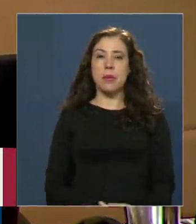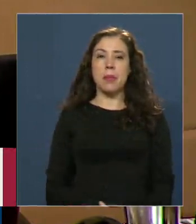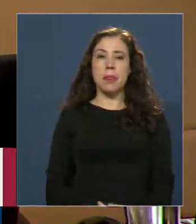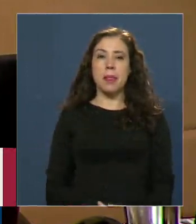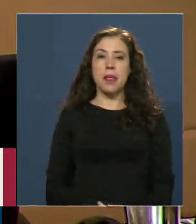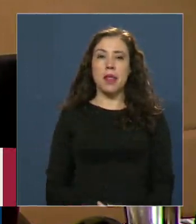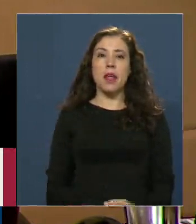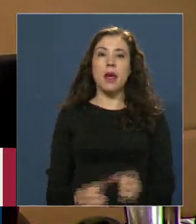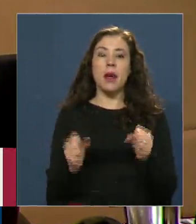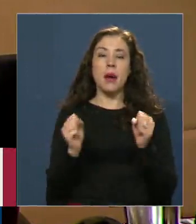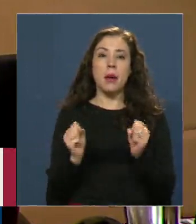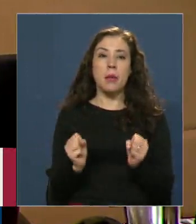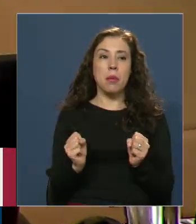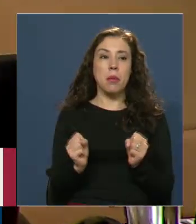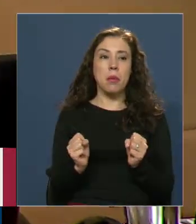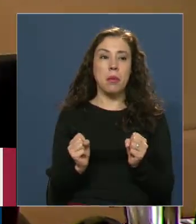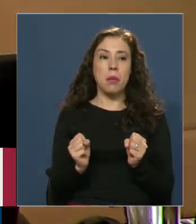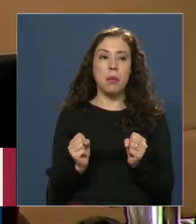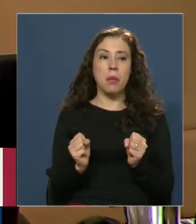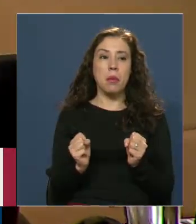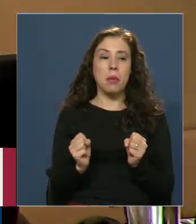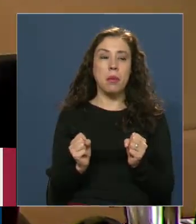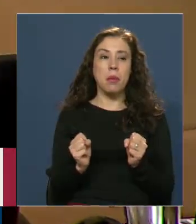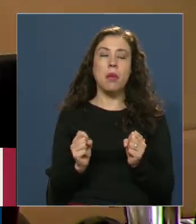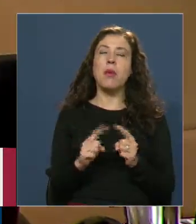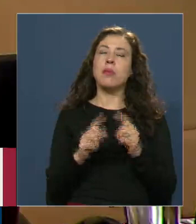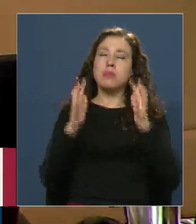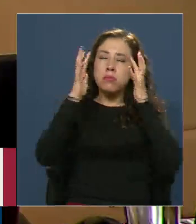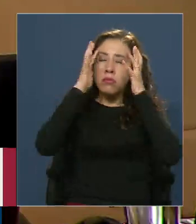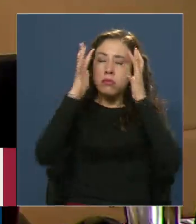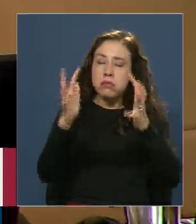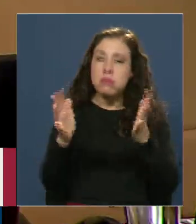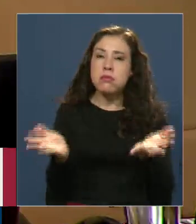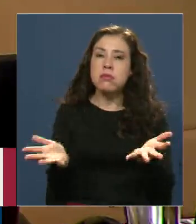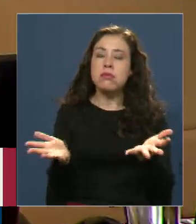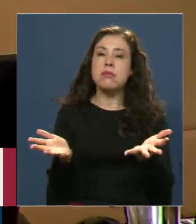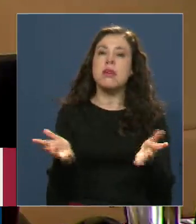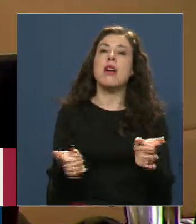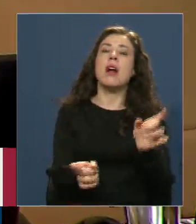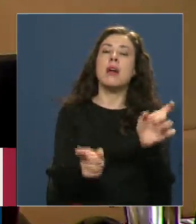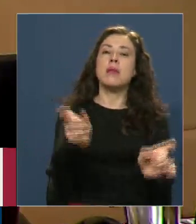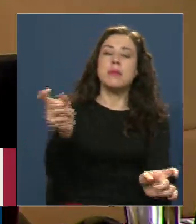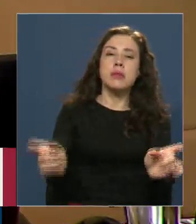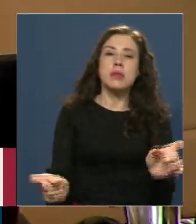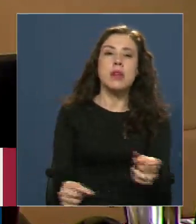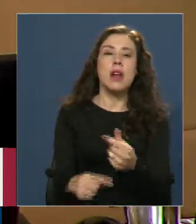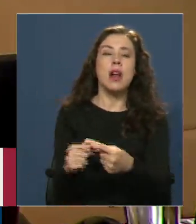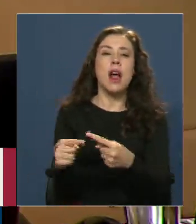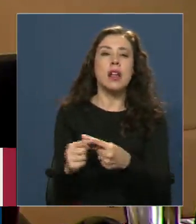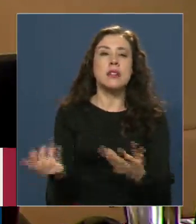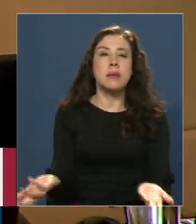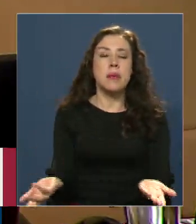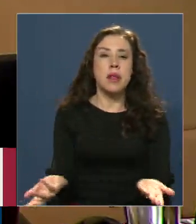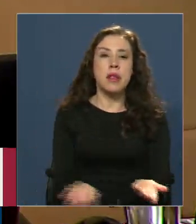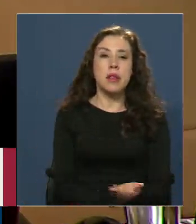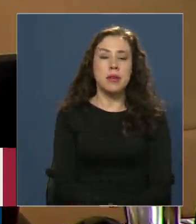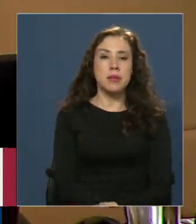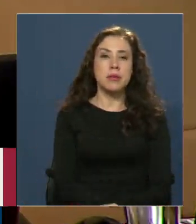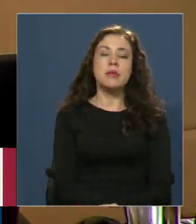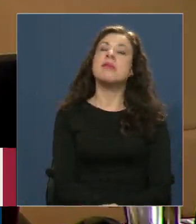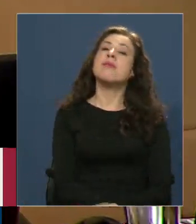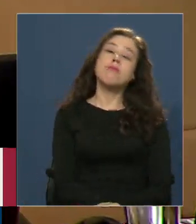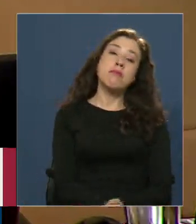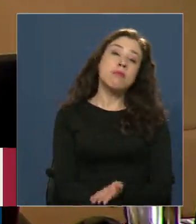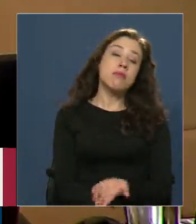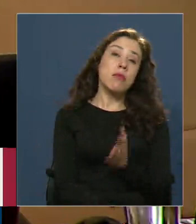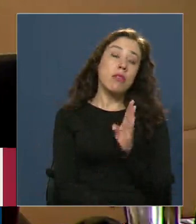podemos sostener y empatizar con toda nuestra gran clase media que existe en nuestro país? haciéndonos